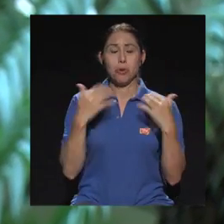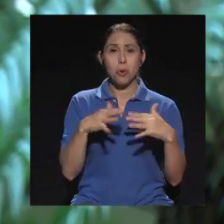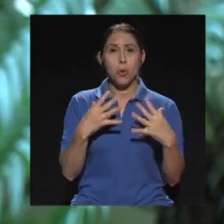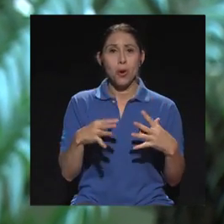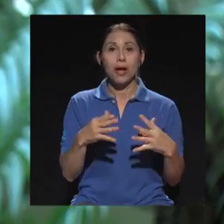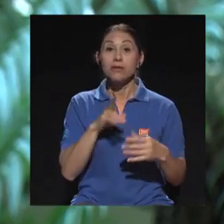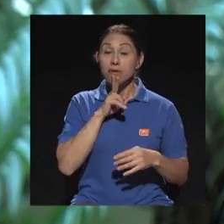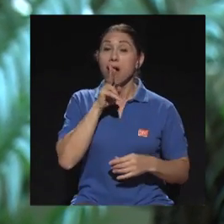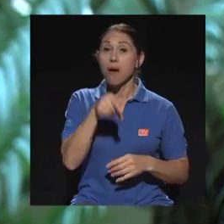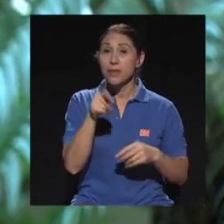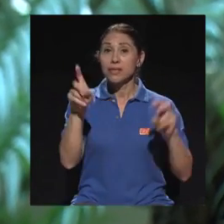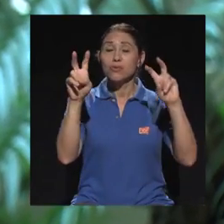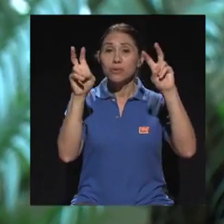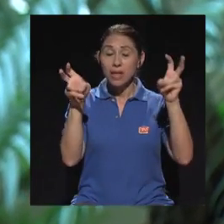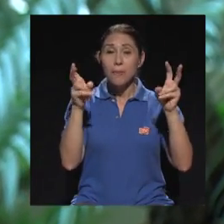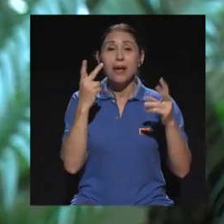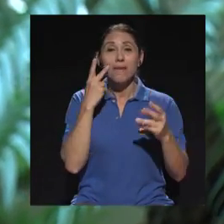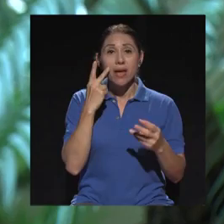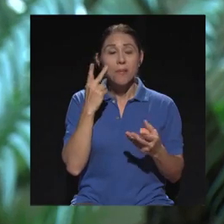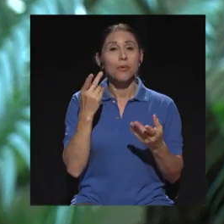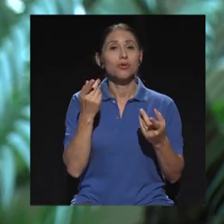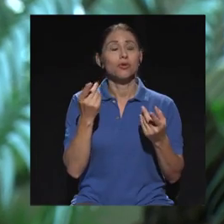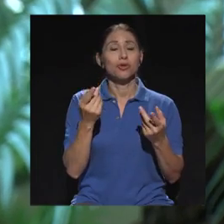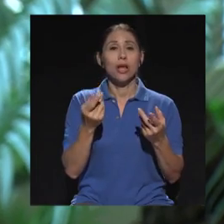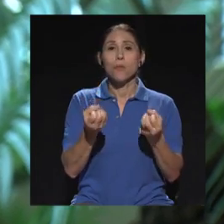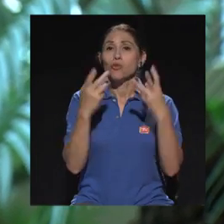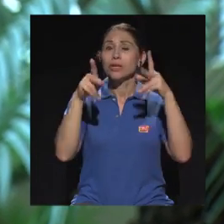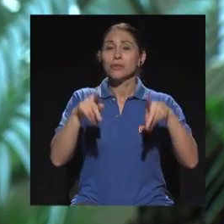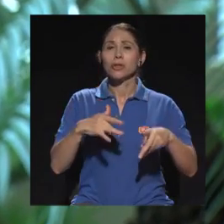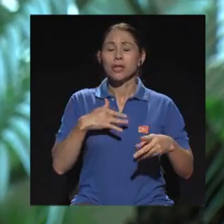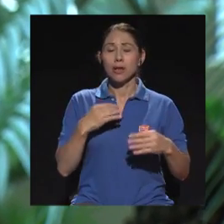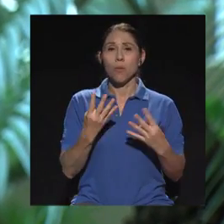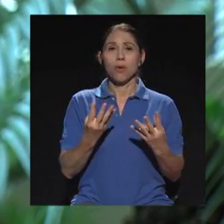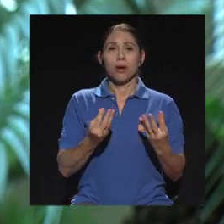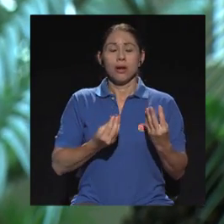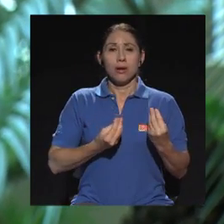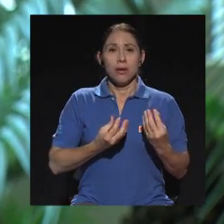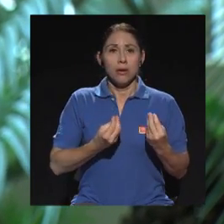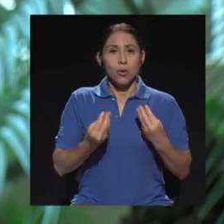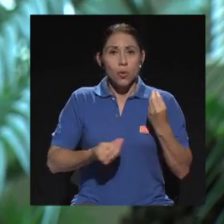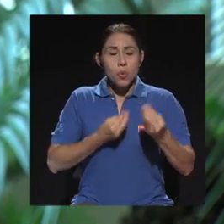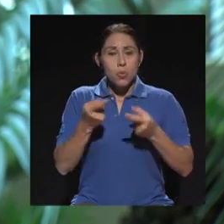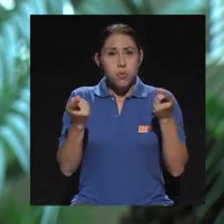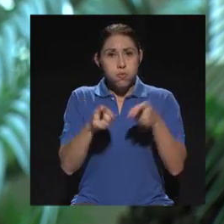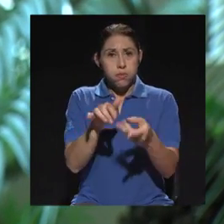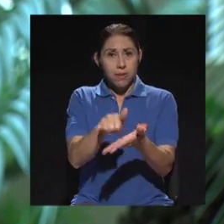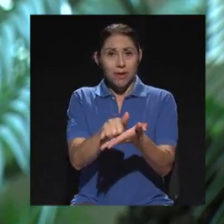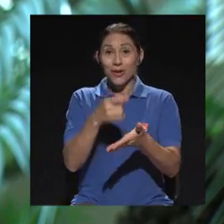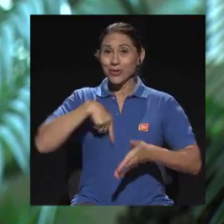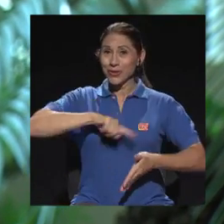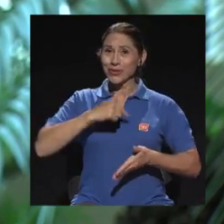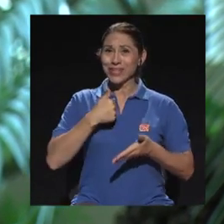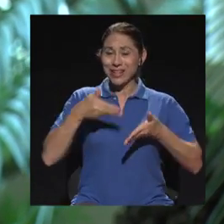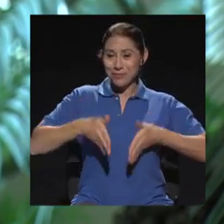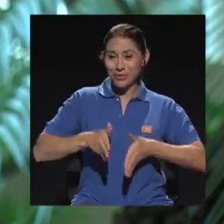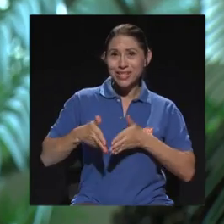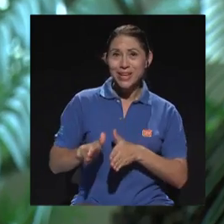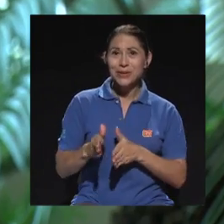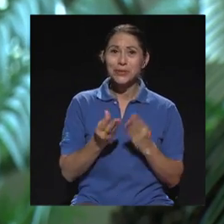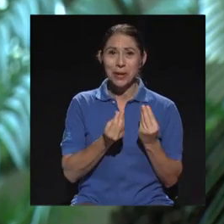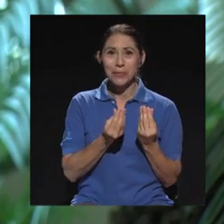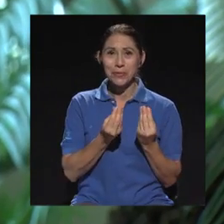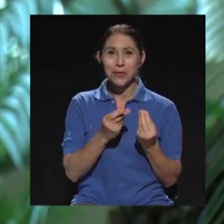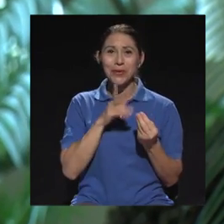tema que lo vemos en diferentes espacios, horroriza, digamos, da miedo a los que tenemos hijos, nos da mucho